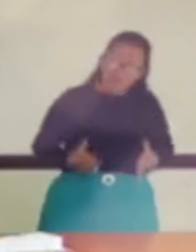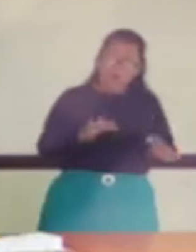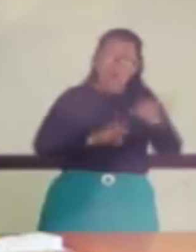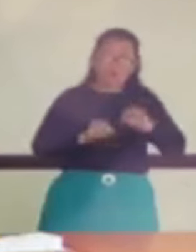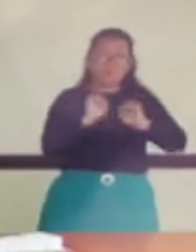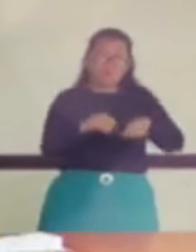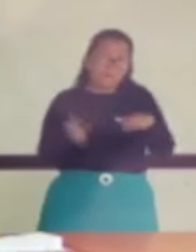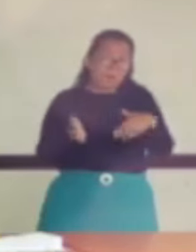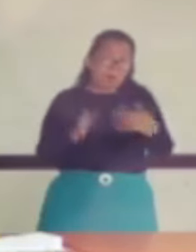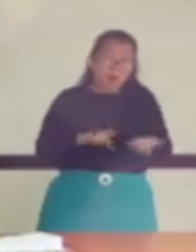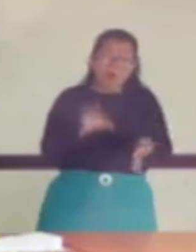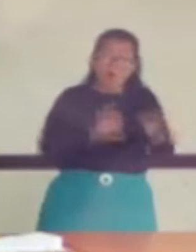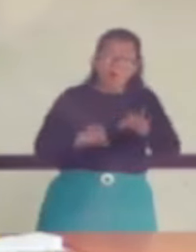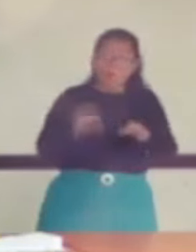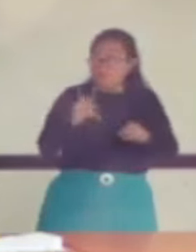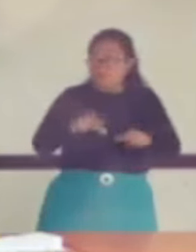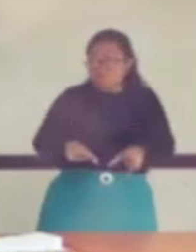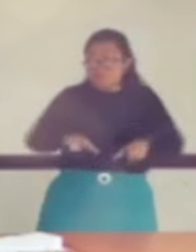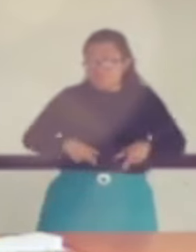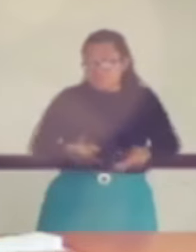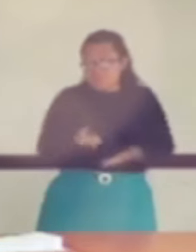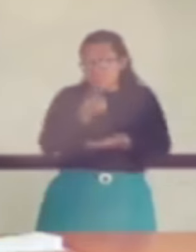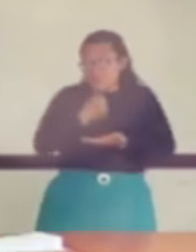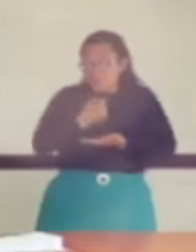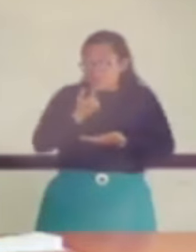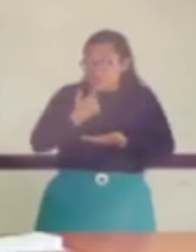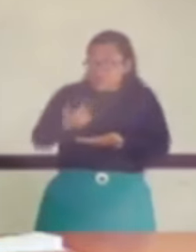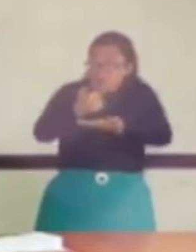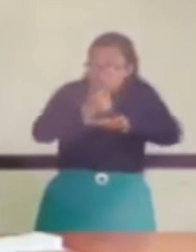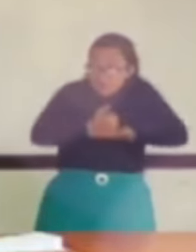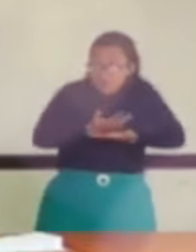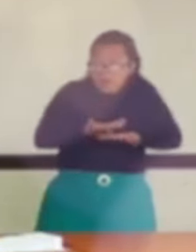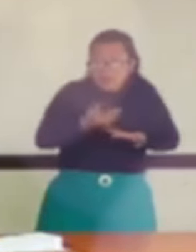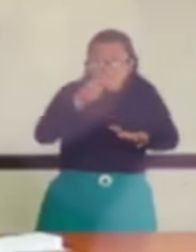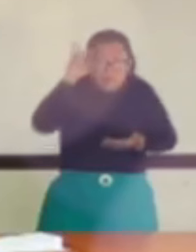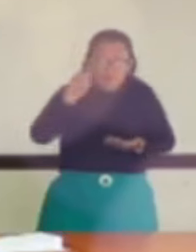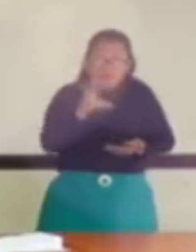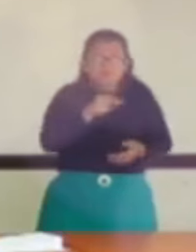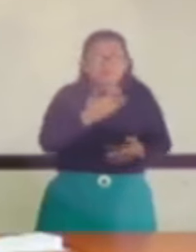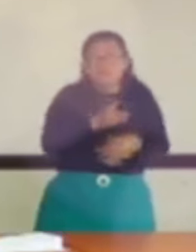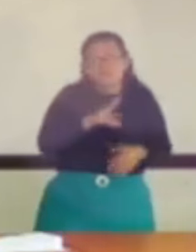morir o que dejaron de recibir dichos insumos, acreditando lo que siempre se dice, no hay.